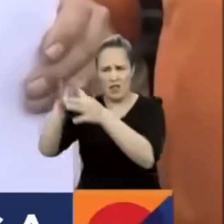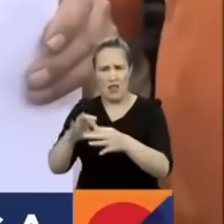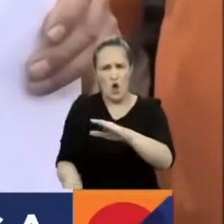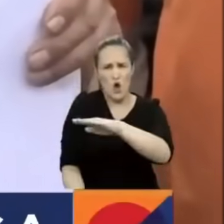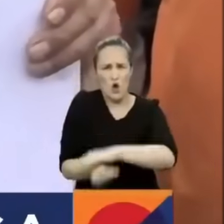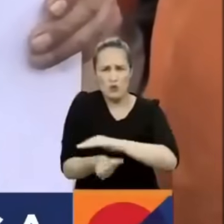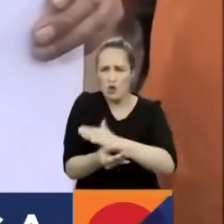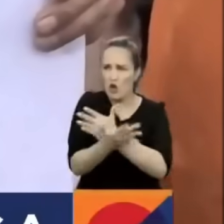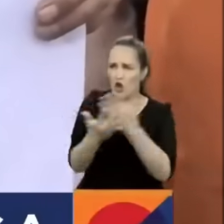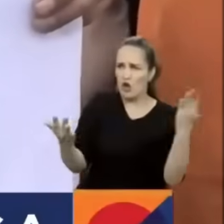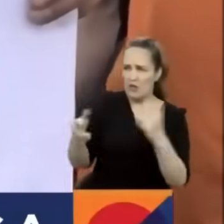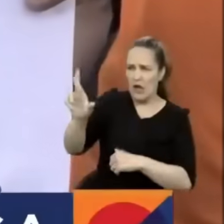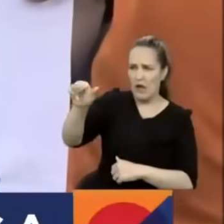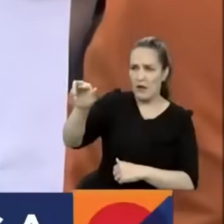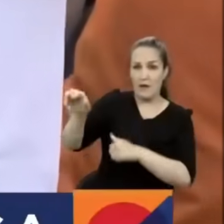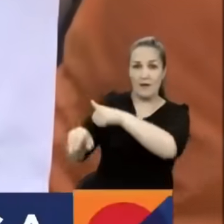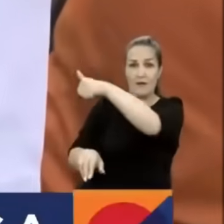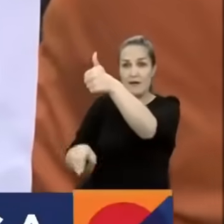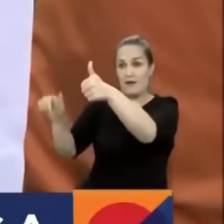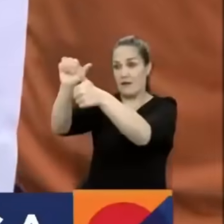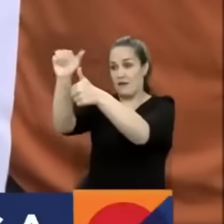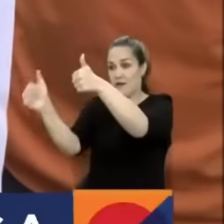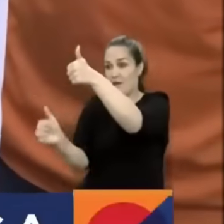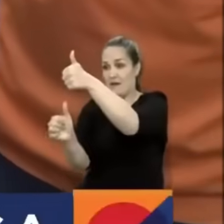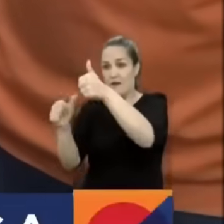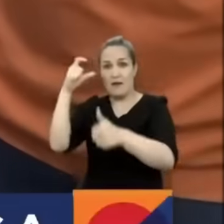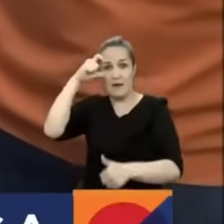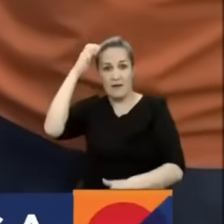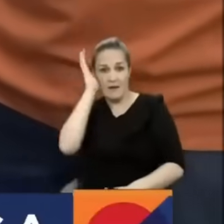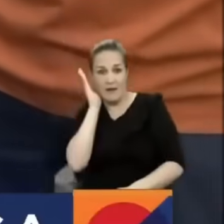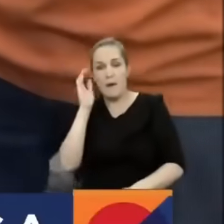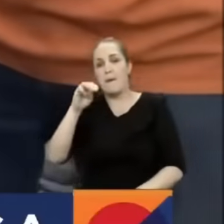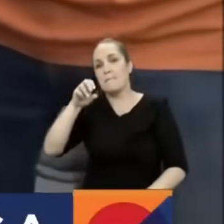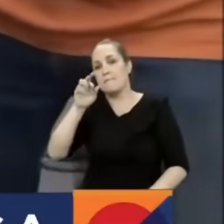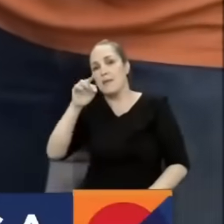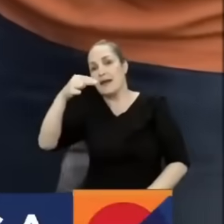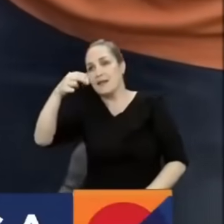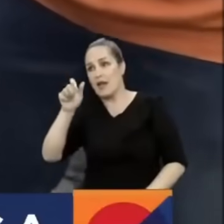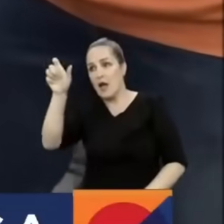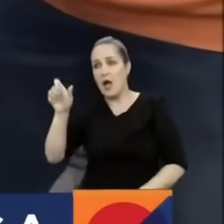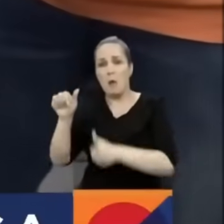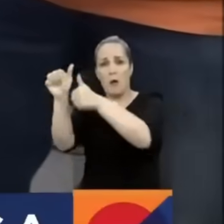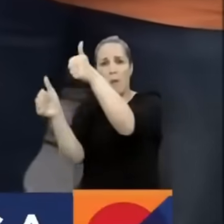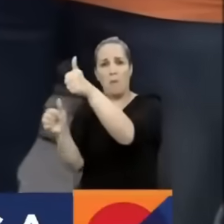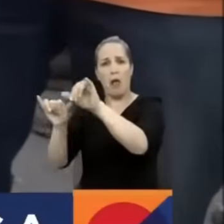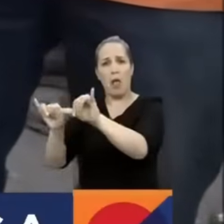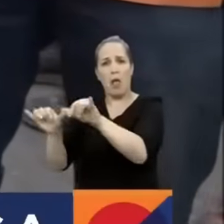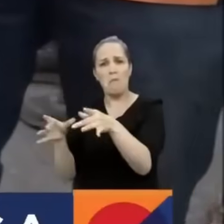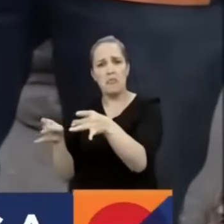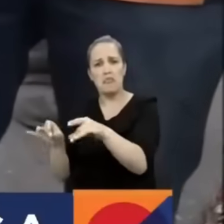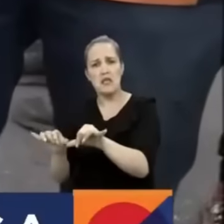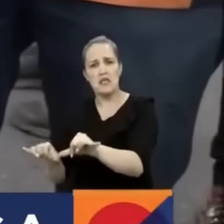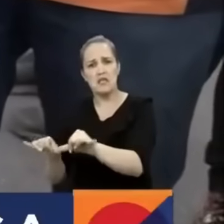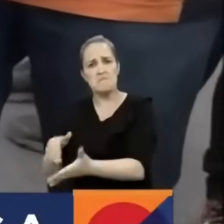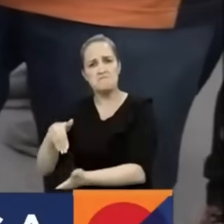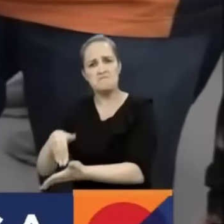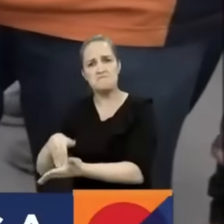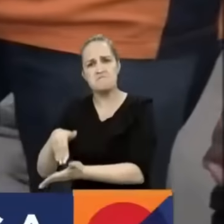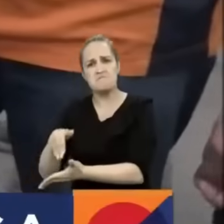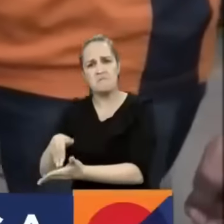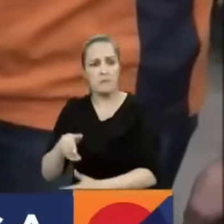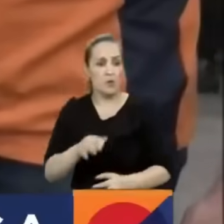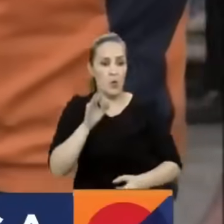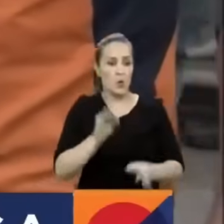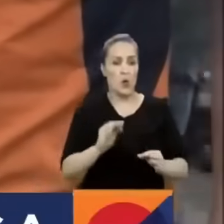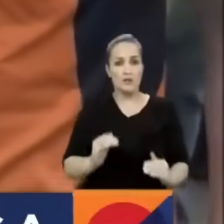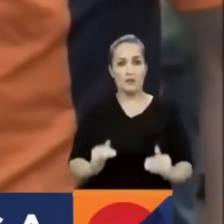corrupción, y la vicefiscal Marta Mancera no quieren salir, y la Corte Suprema de Justicia